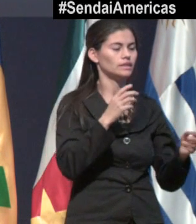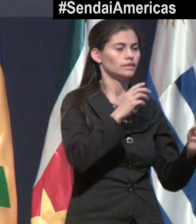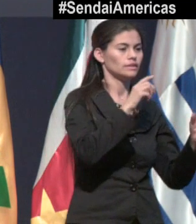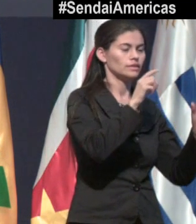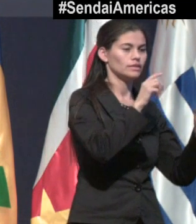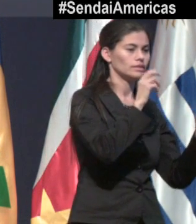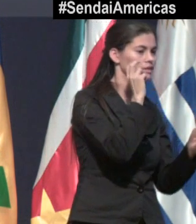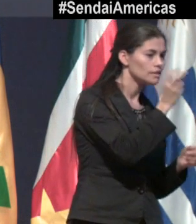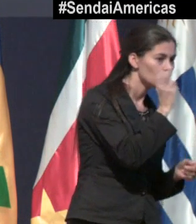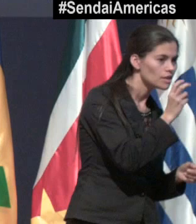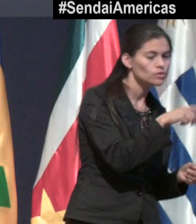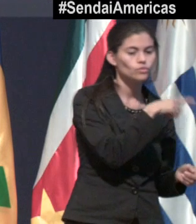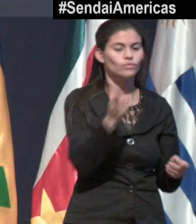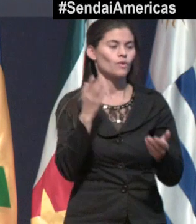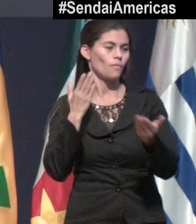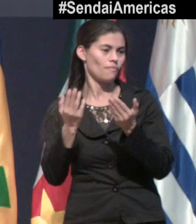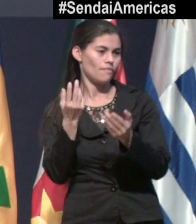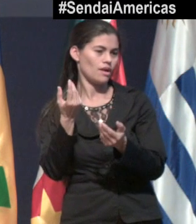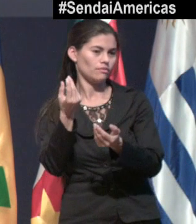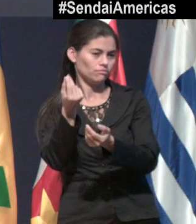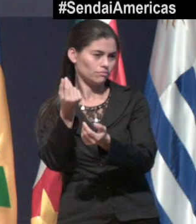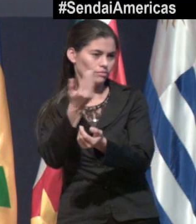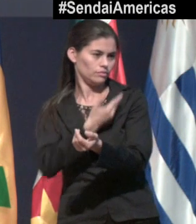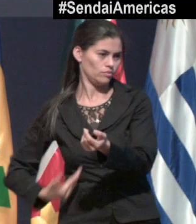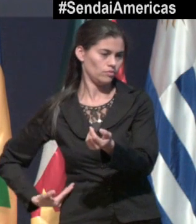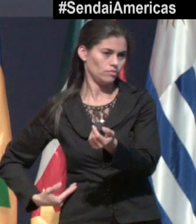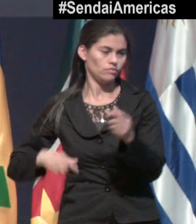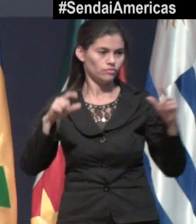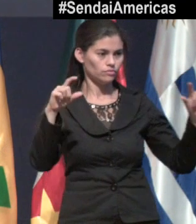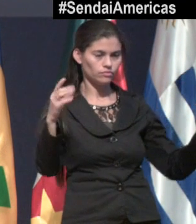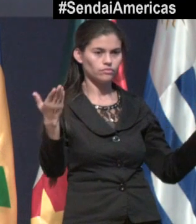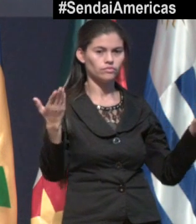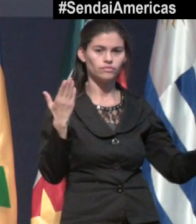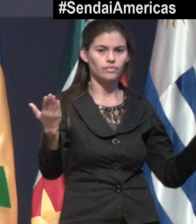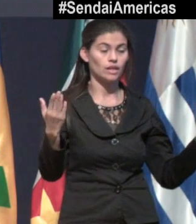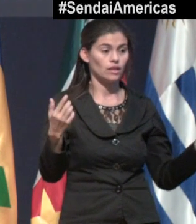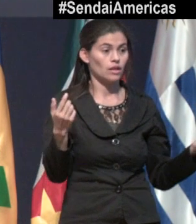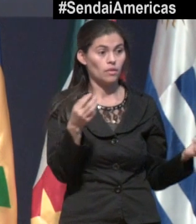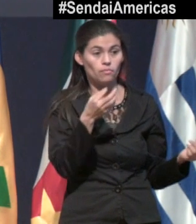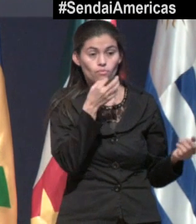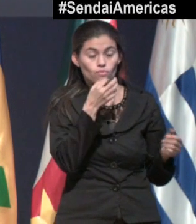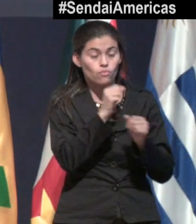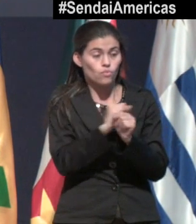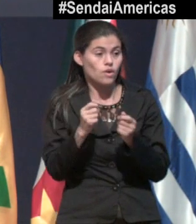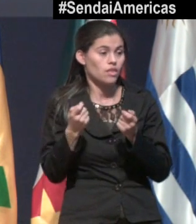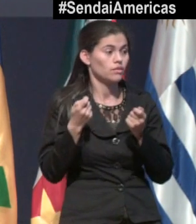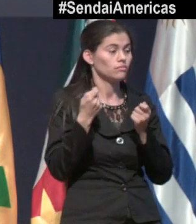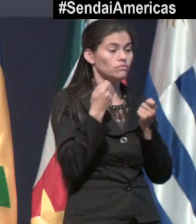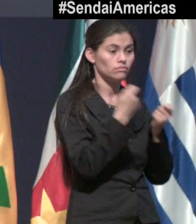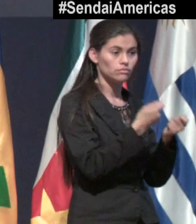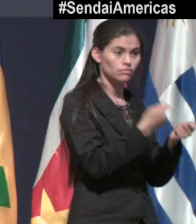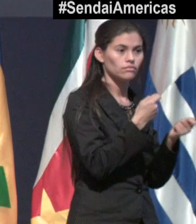inversión en capital, ¿no es cierto? Entonces, si tu capacidad de invertir ha